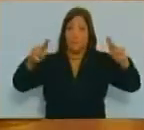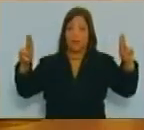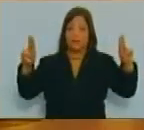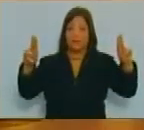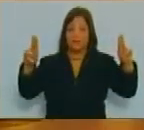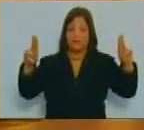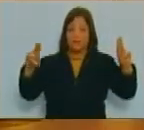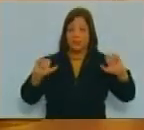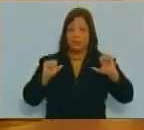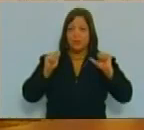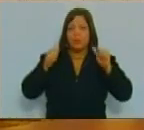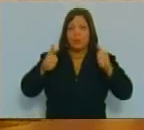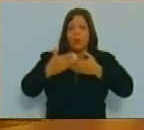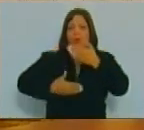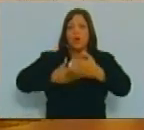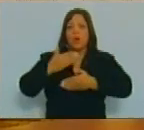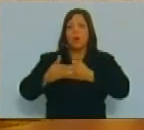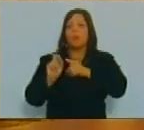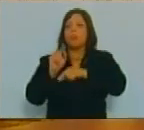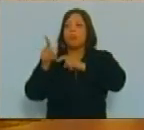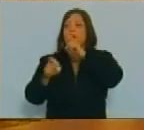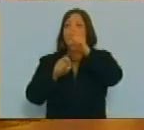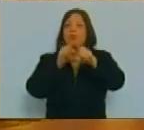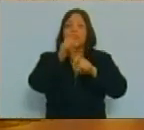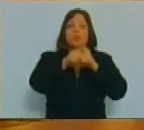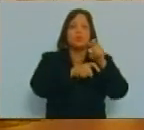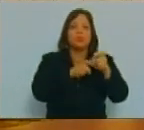comenzó un proceso de consultas